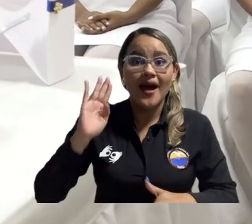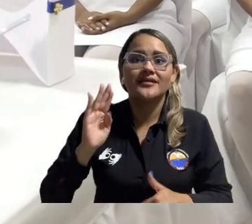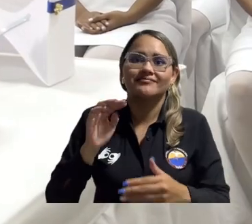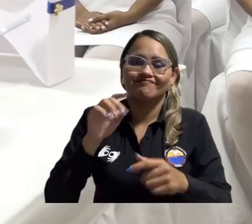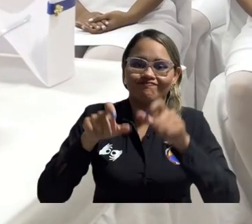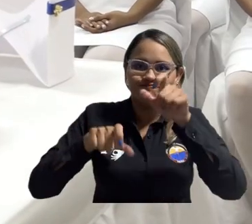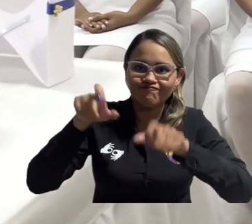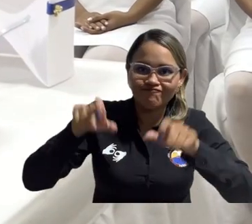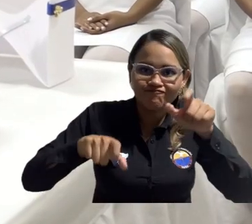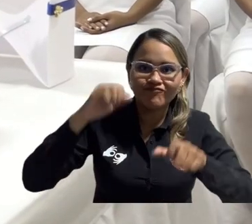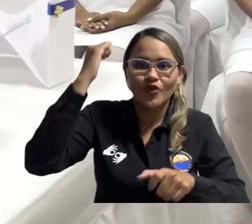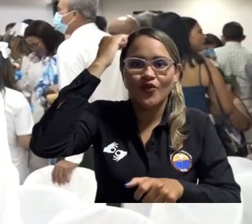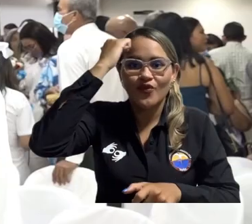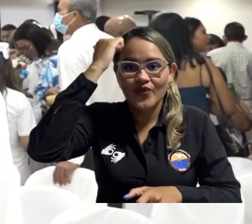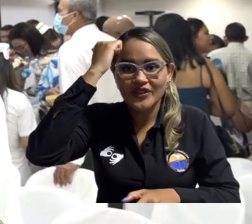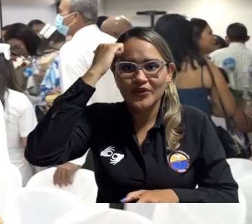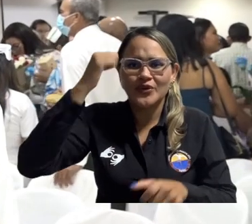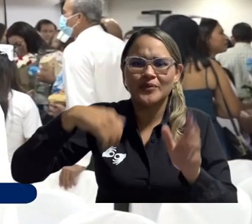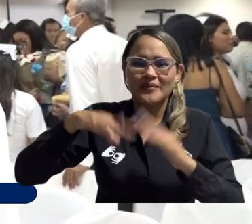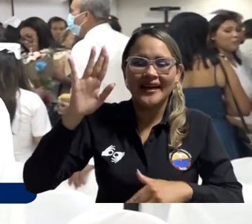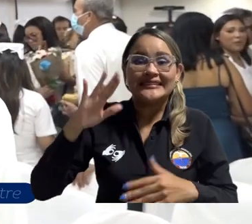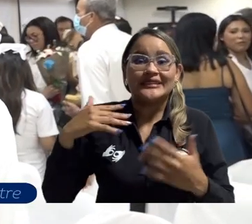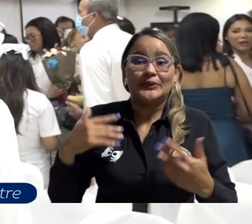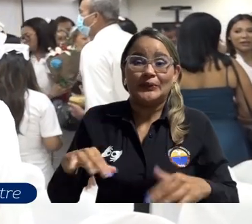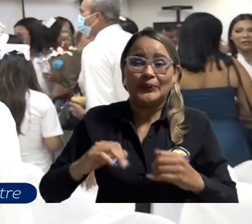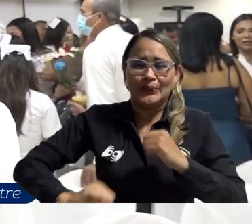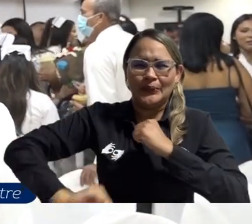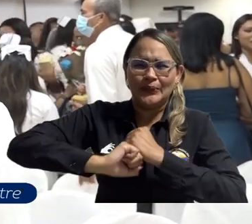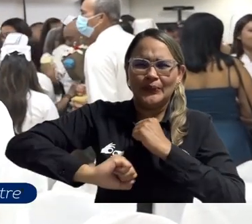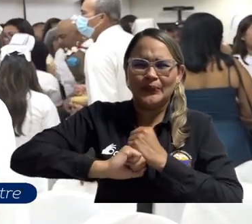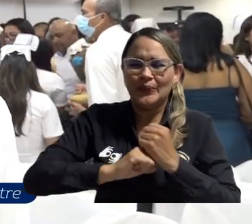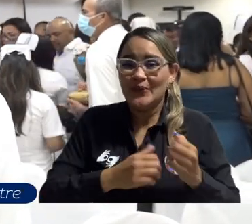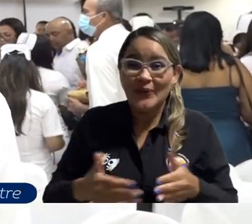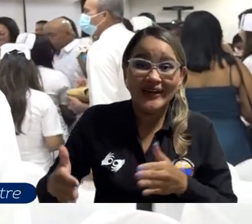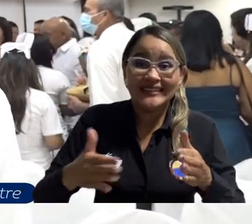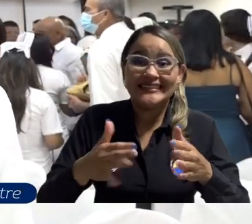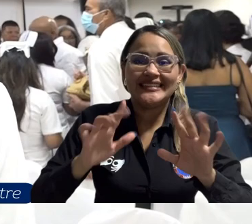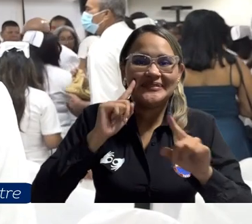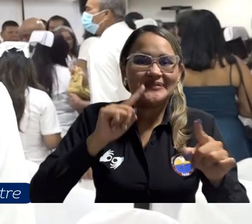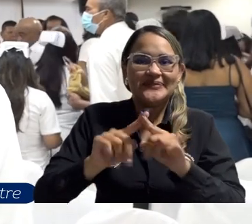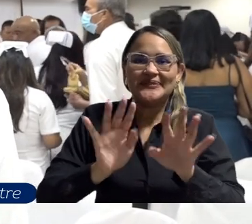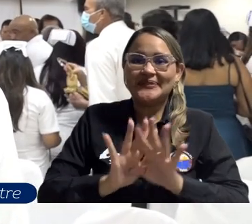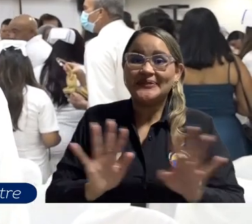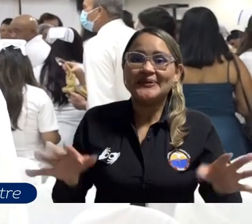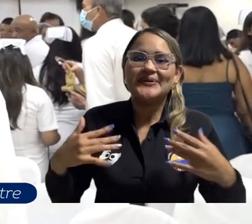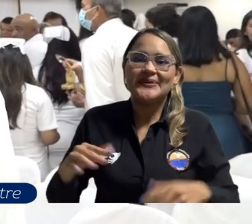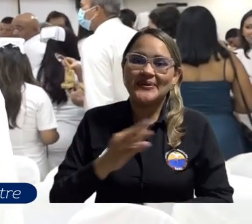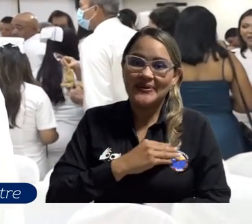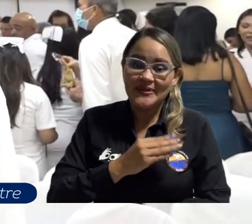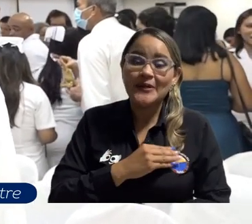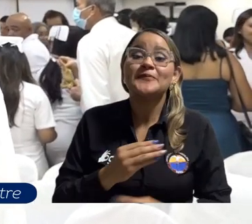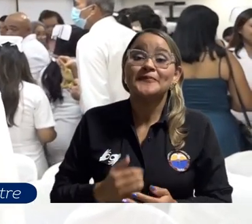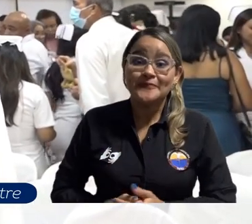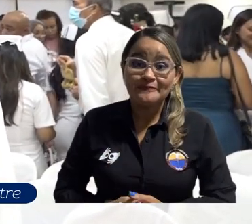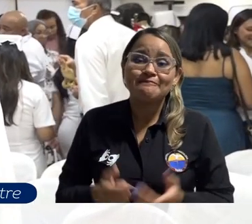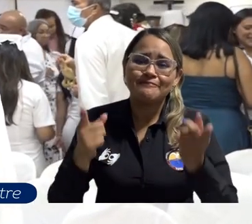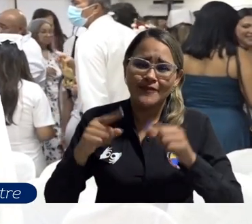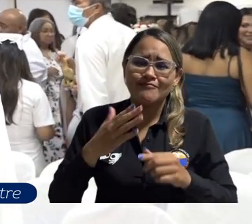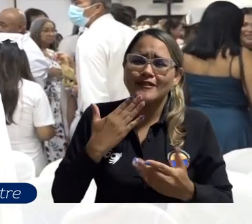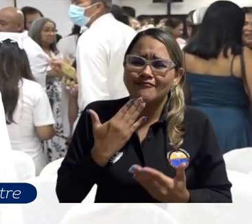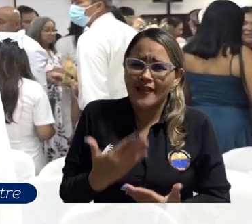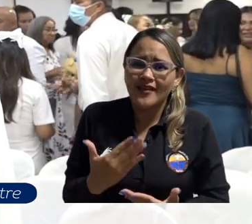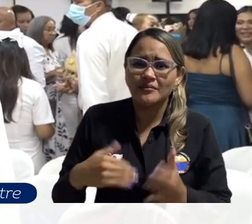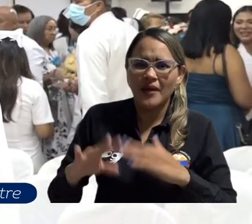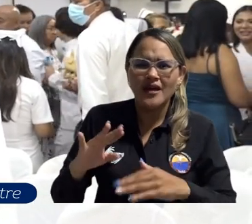Muy feliz, muy agradecido también con lo que es el cuerpo docente por todo ese camino que recorrieron con nosotros, y a la vez me siento muy preparado